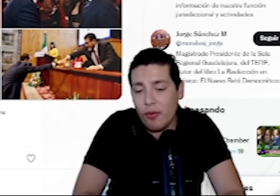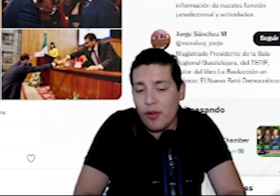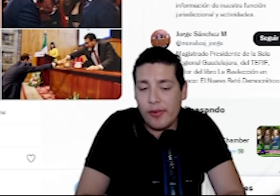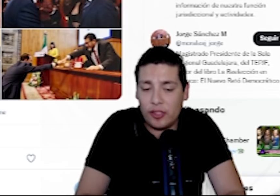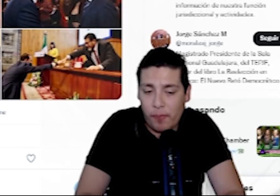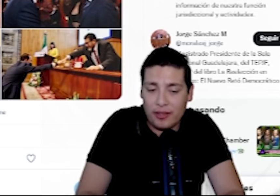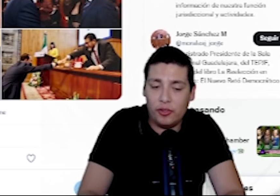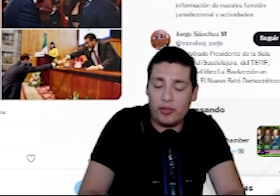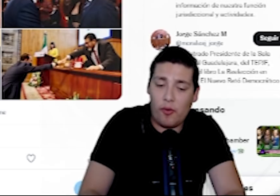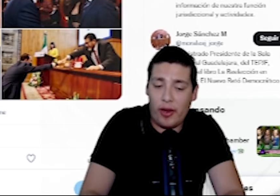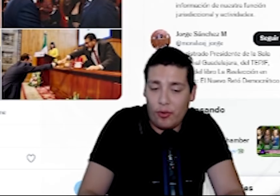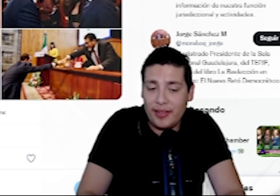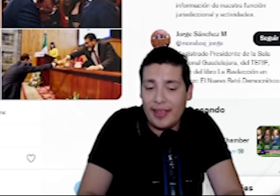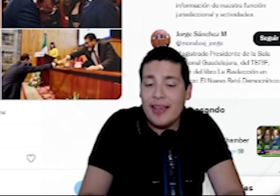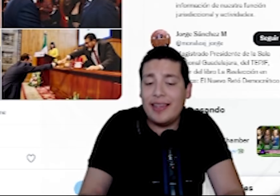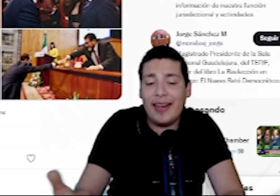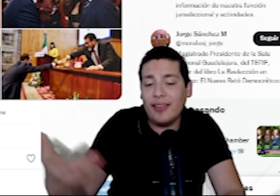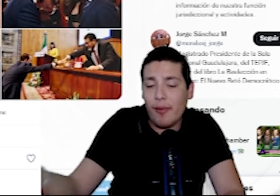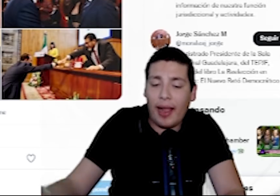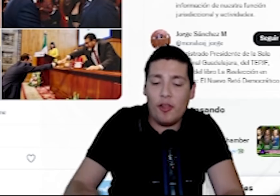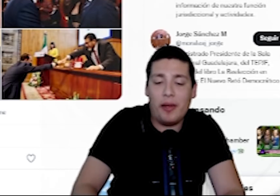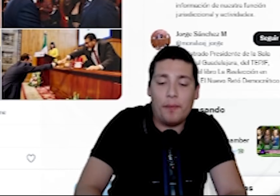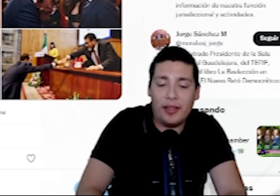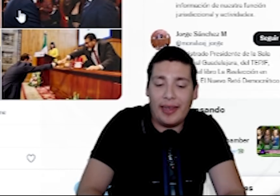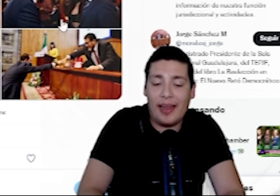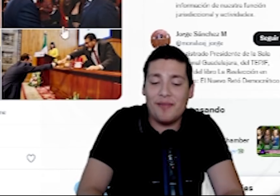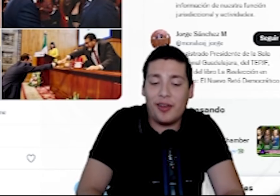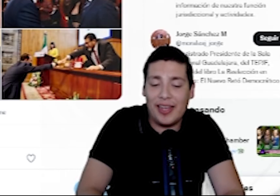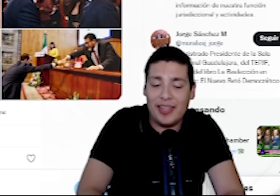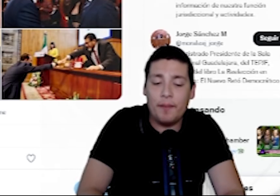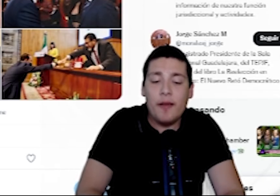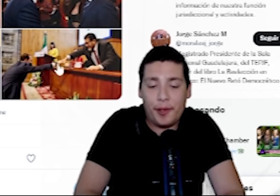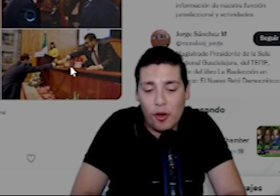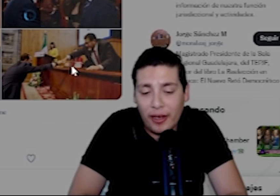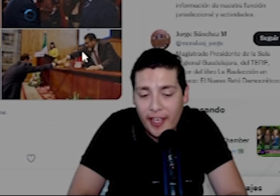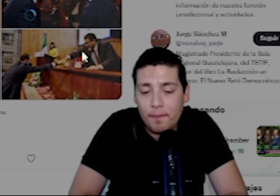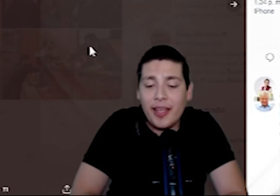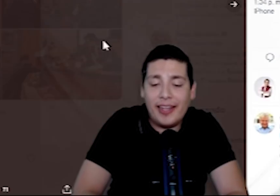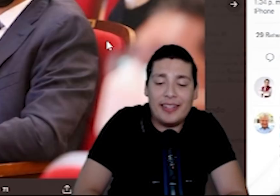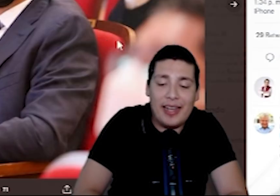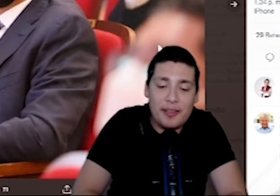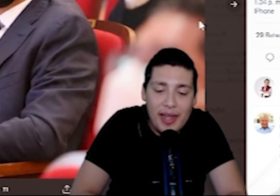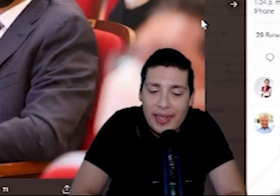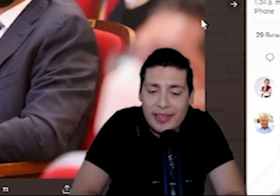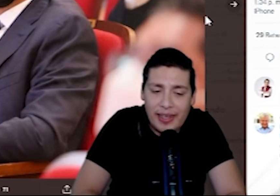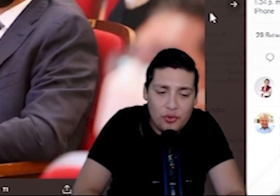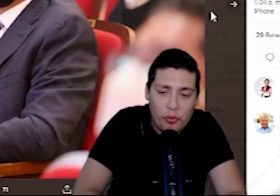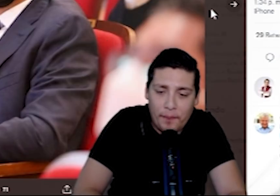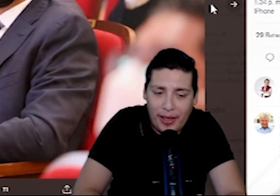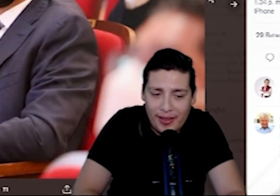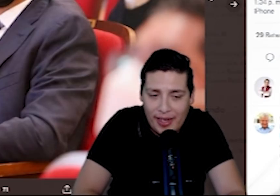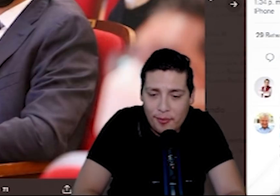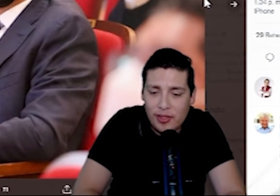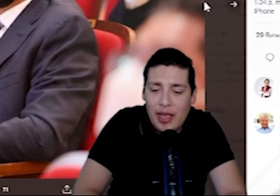En cada uno de los espacios, como él lo dice, seguirán trabajando para proteger la democracia. Pero ojo aquí, entre las imágenes que